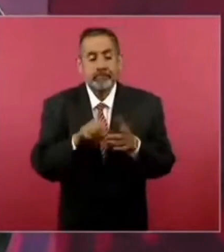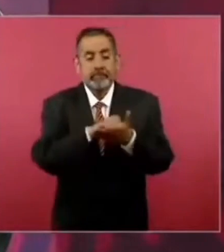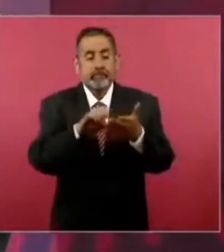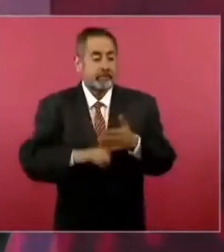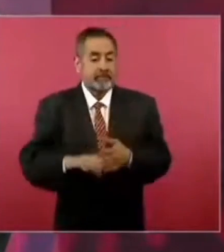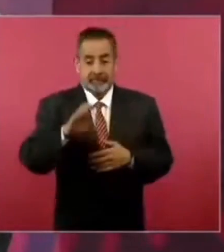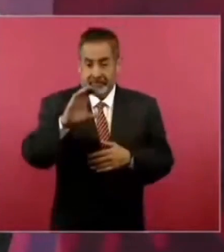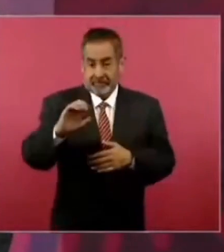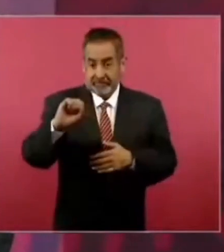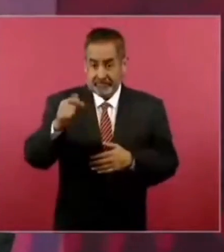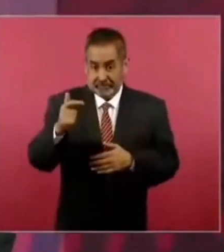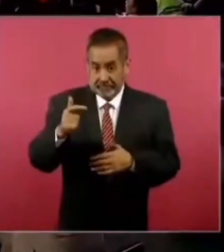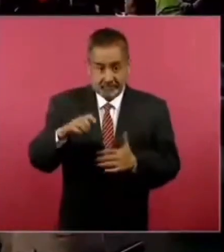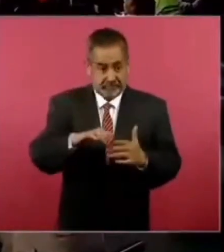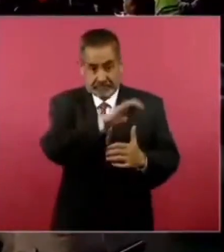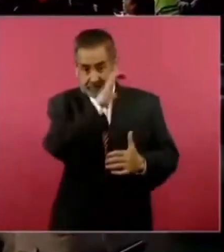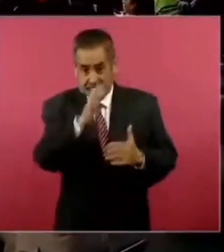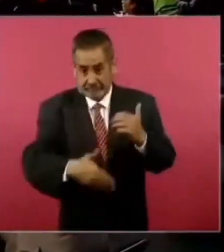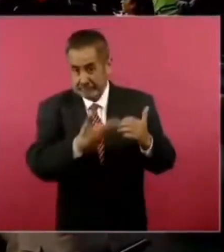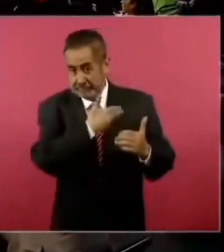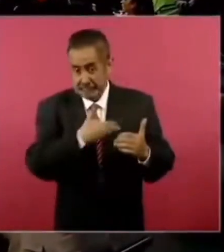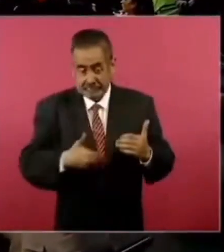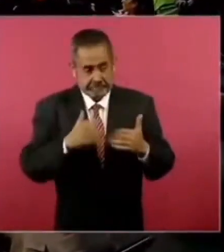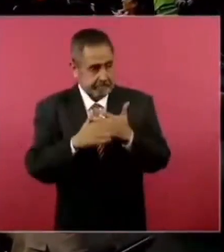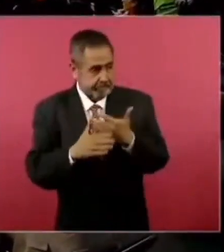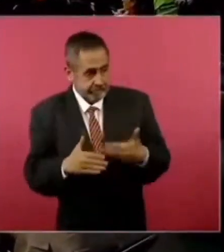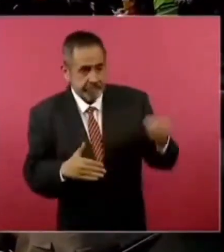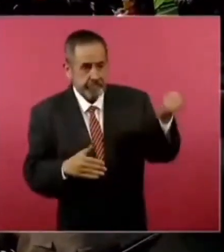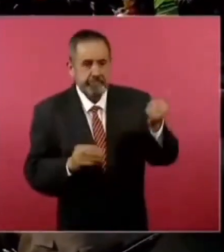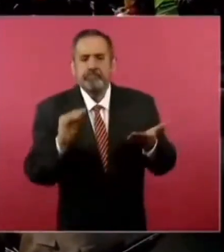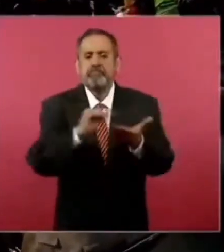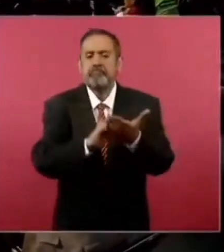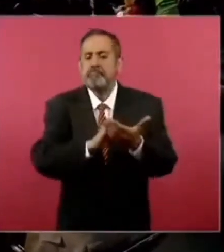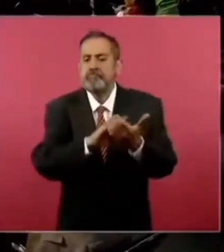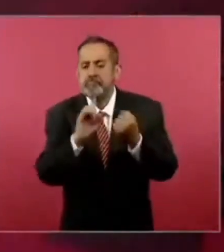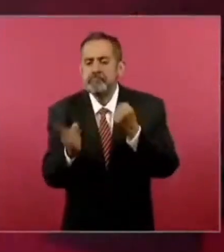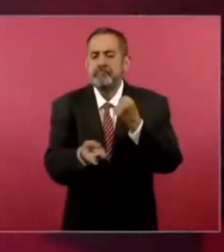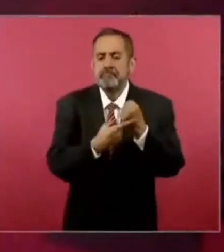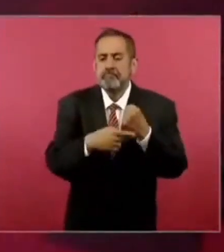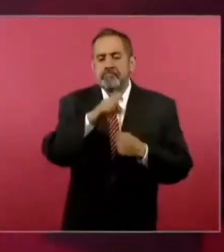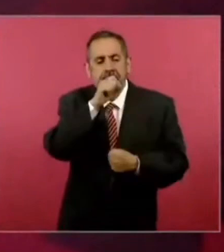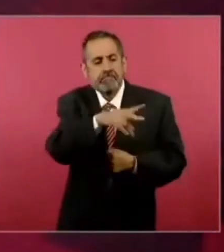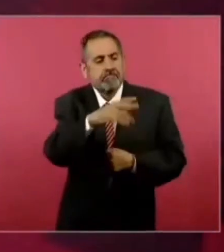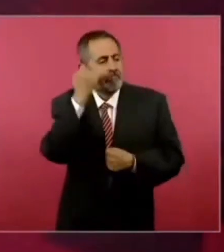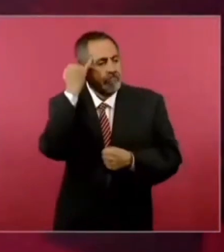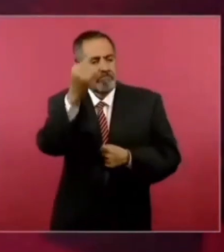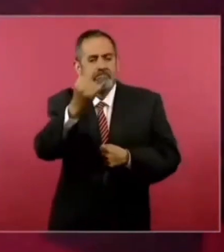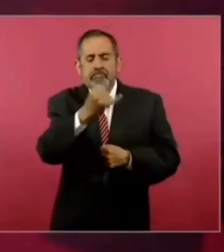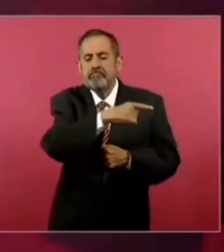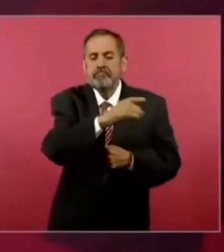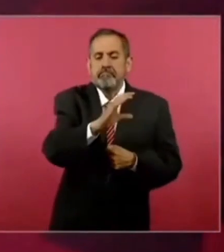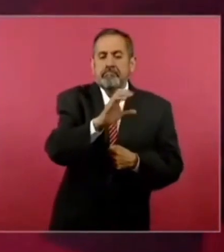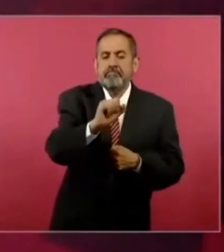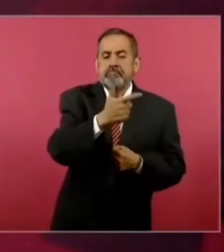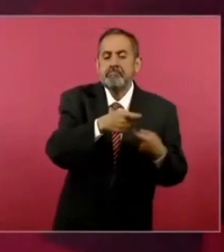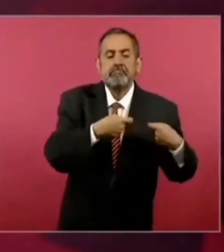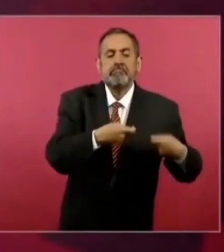pero durante mucho tiempo se mantuvo el salinismo como política.